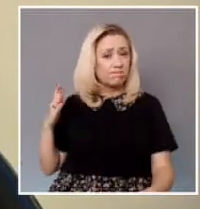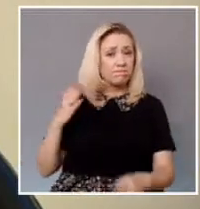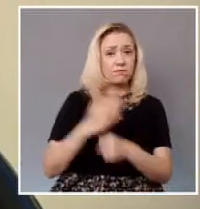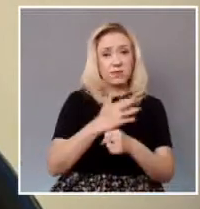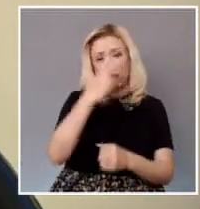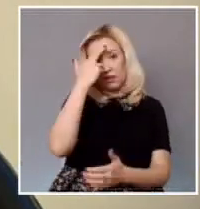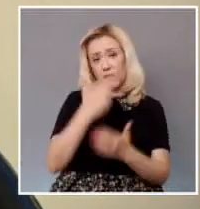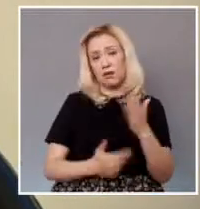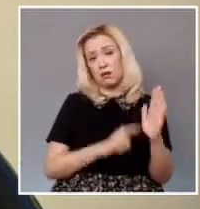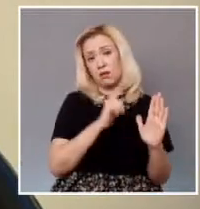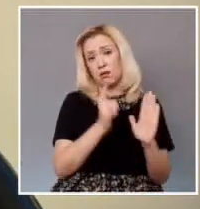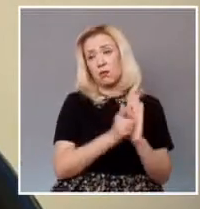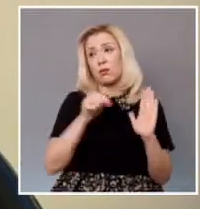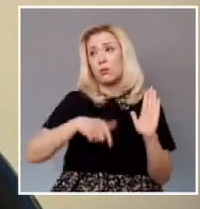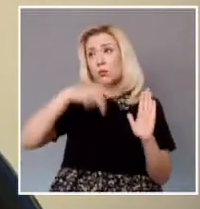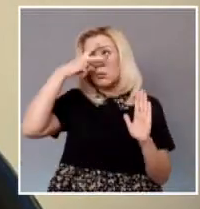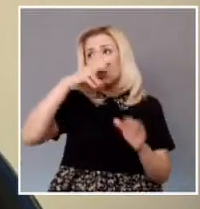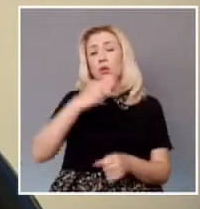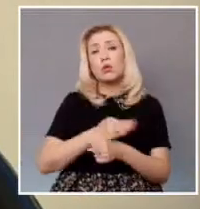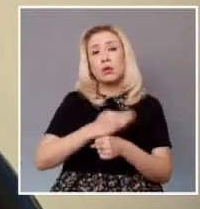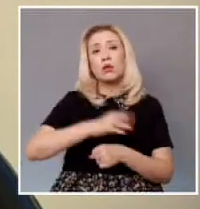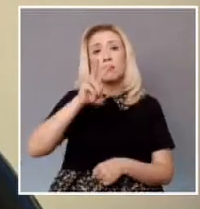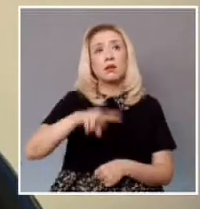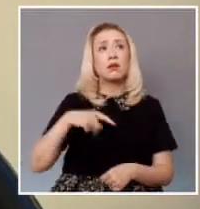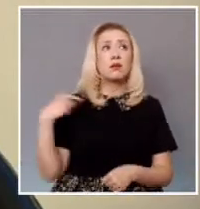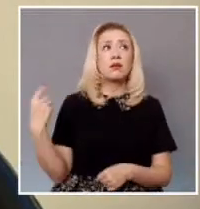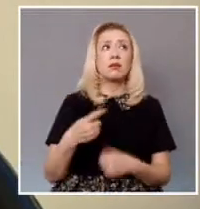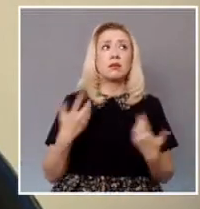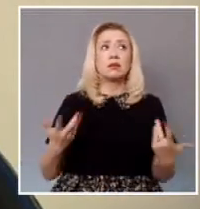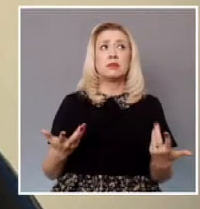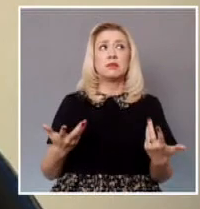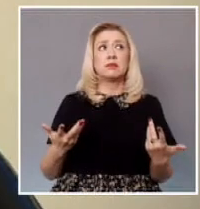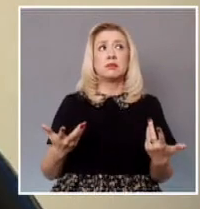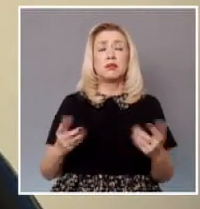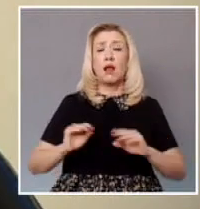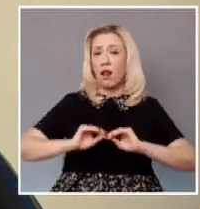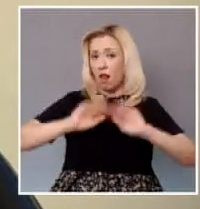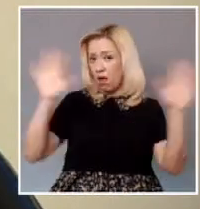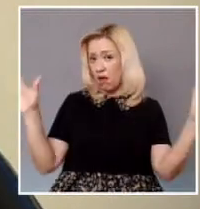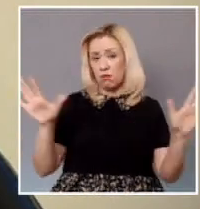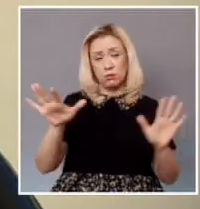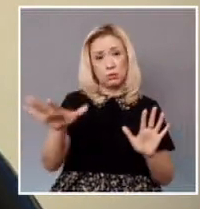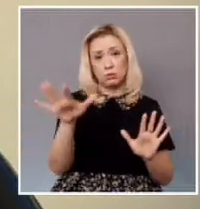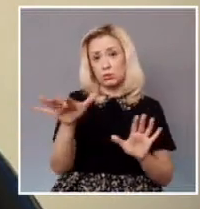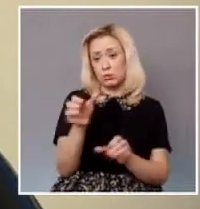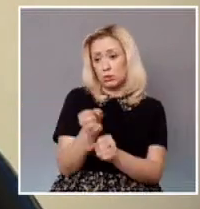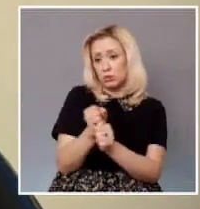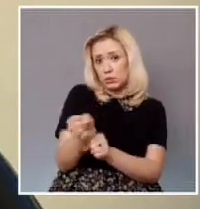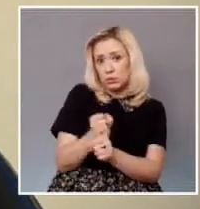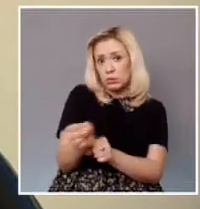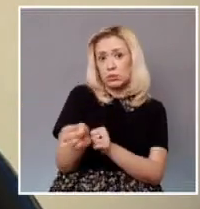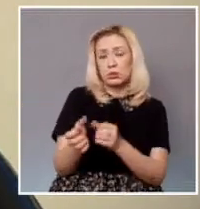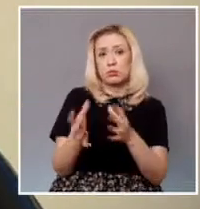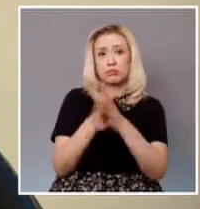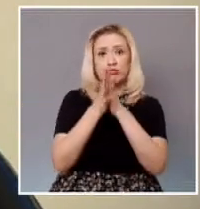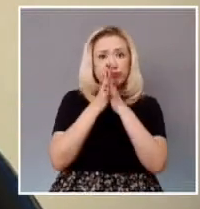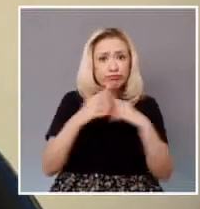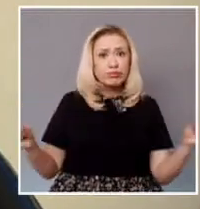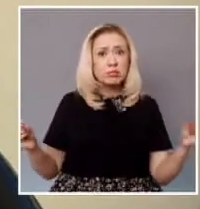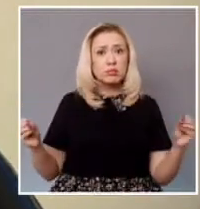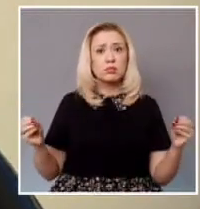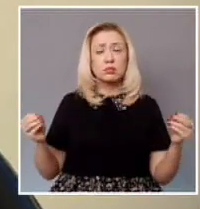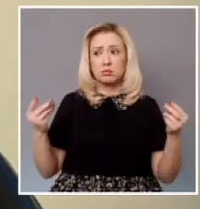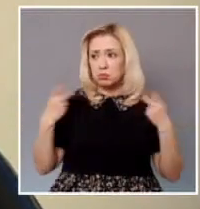México en un momento en el que es más o menos claro que la tortura y que la desaparición forzada de personas